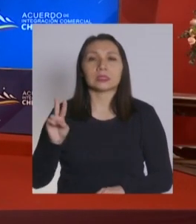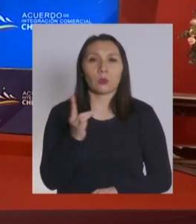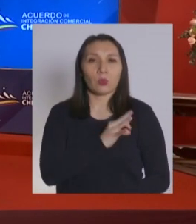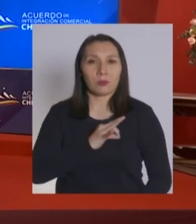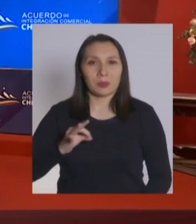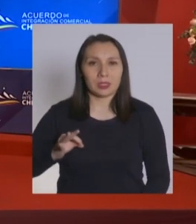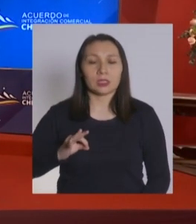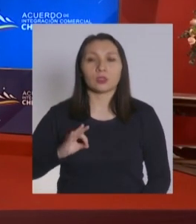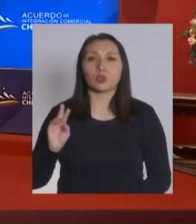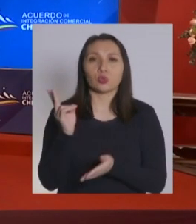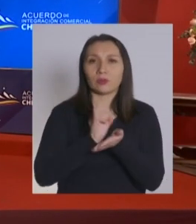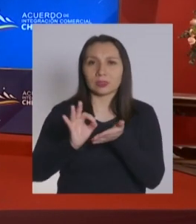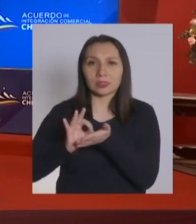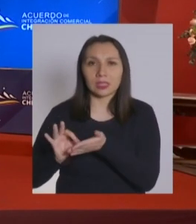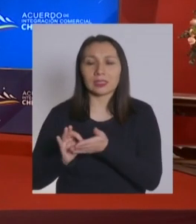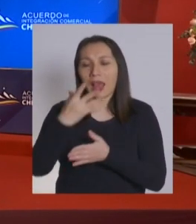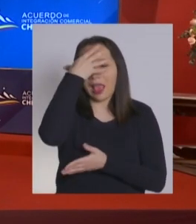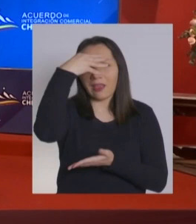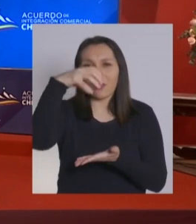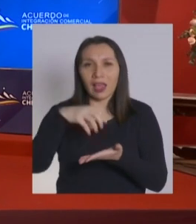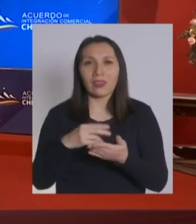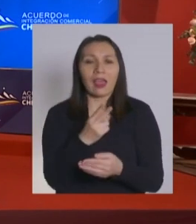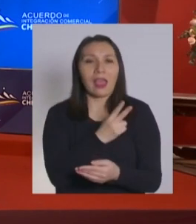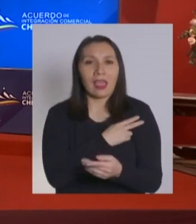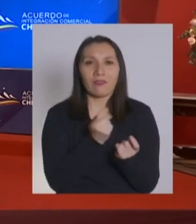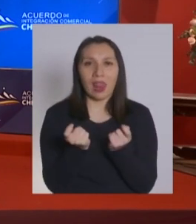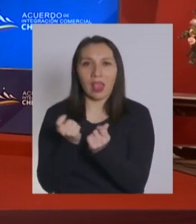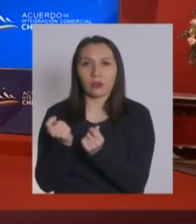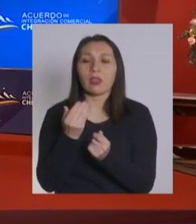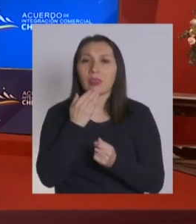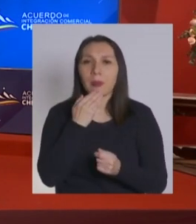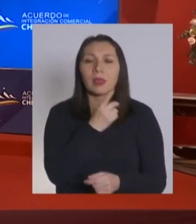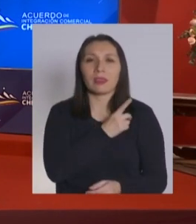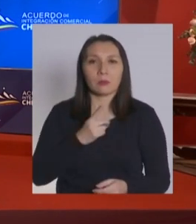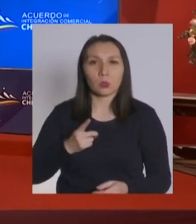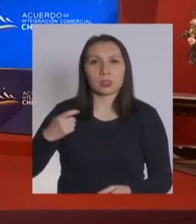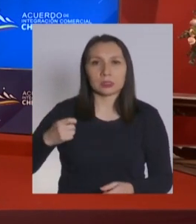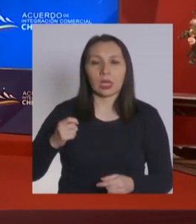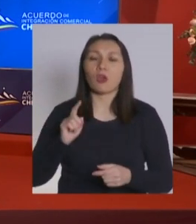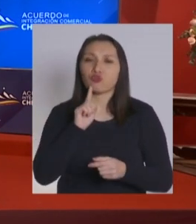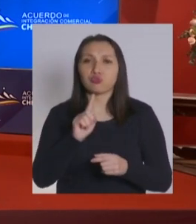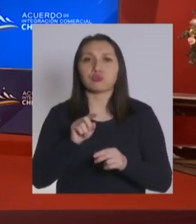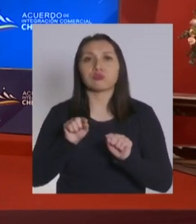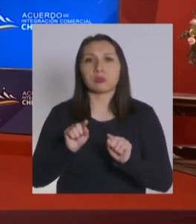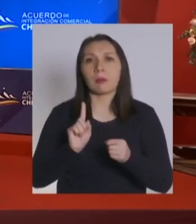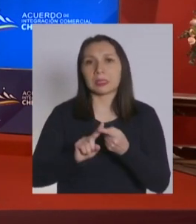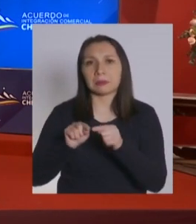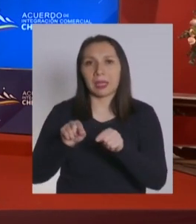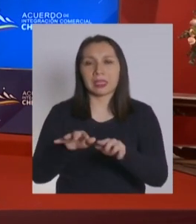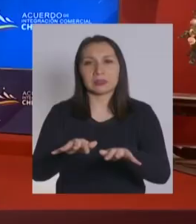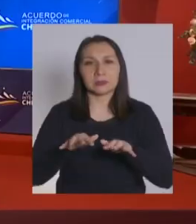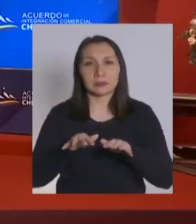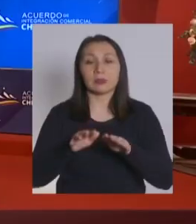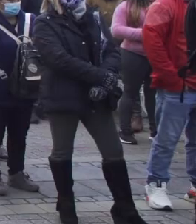acuerdo incentiva también la participación de proveedores chilenos de bienes y servicios en licitaciones públicas en condiciones de igualdad respecto a empresas